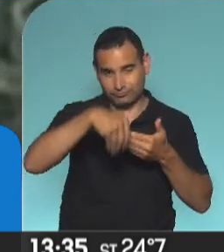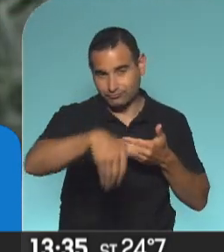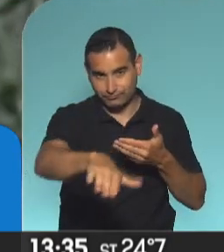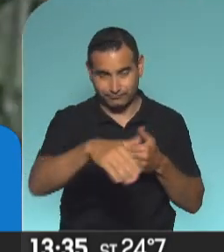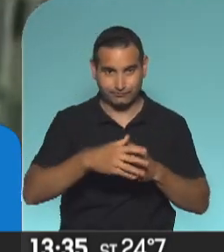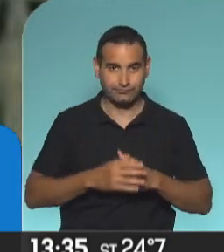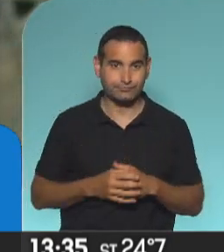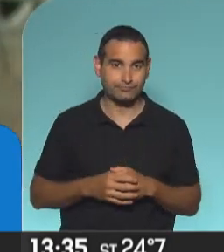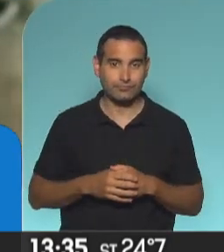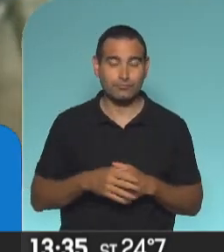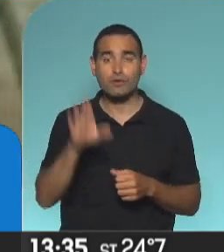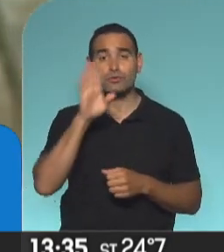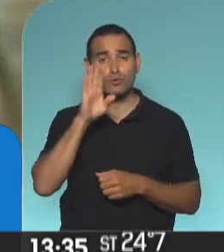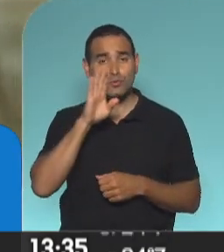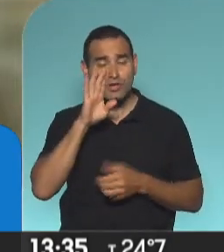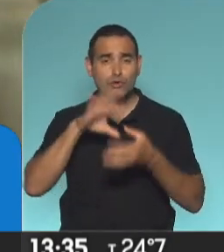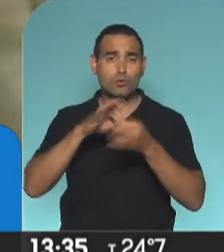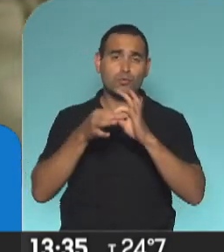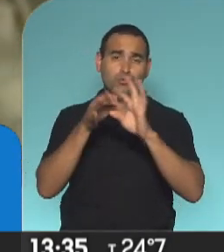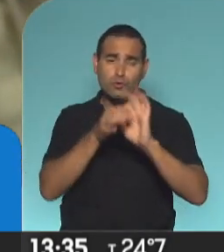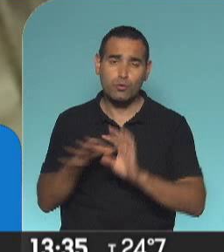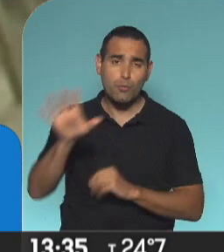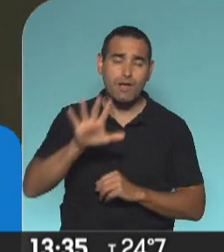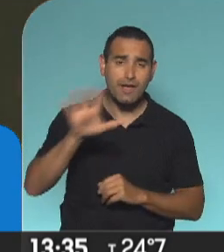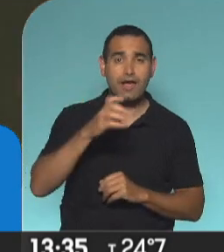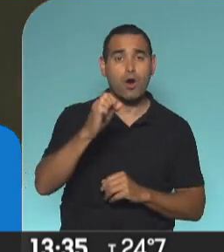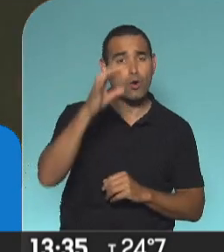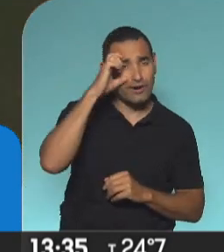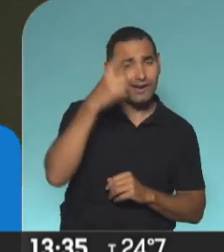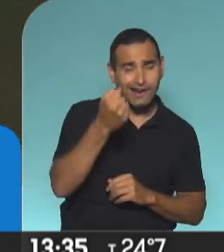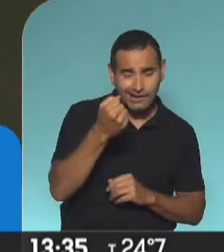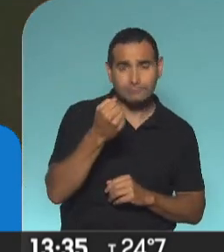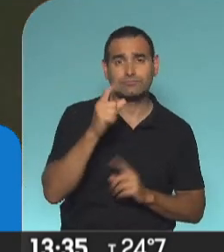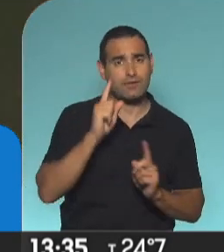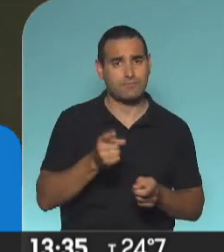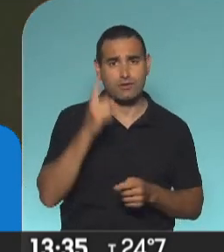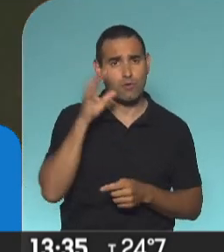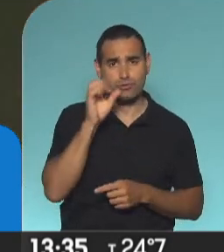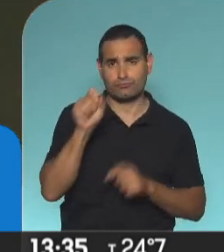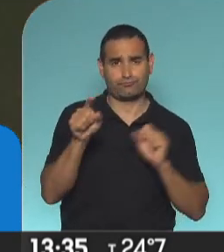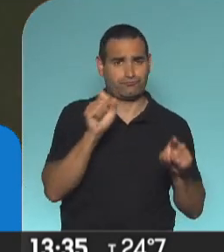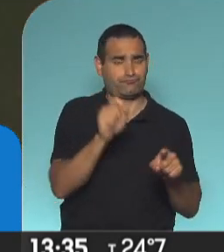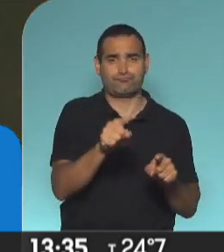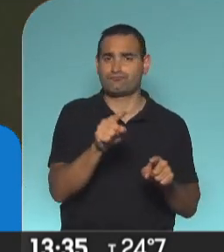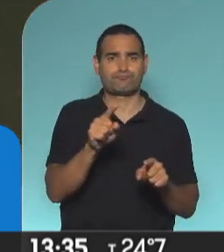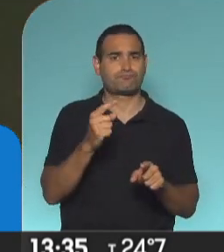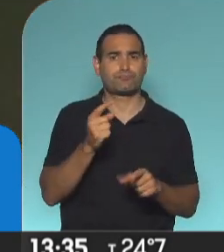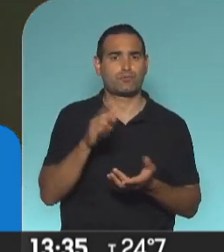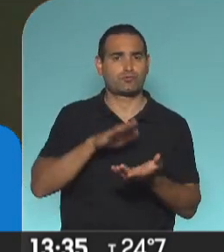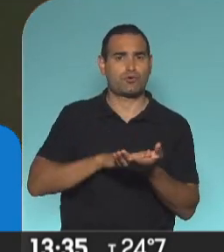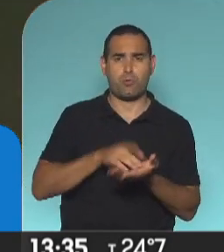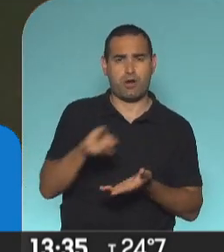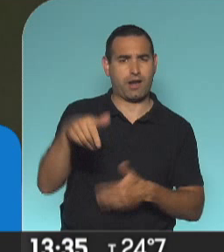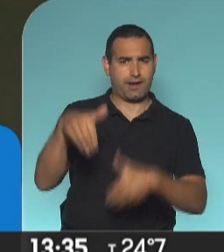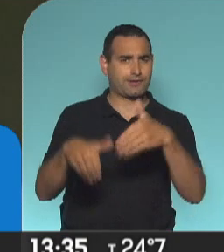del año que viene. Estados Unidos, la Unión Europea, la OEA también ya se ha posicionado ya desde hace tiempo en cuanto al